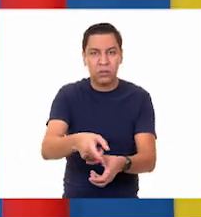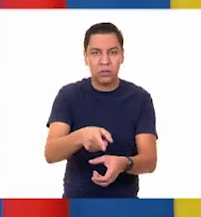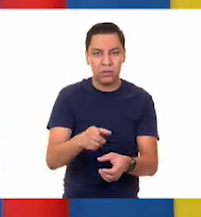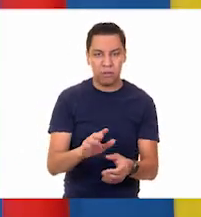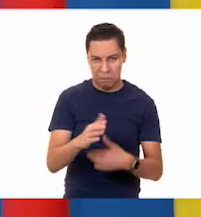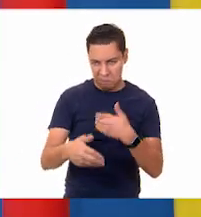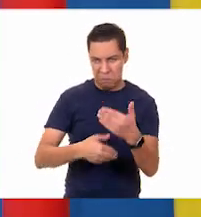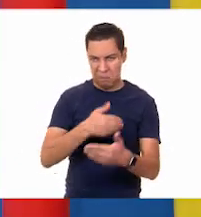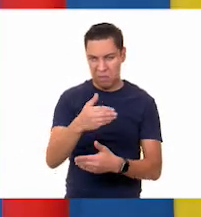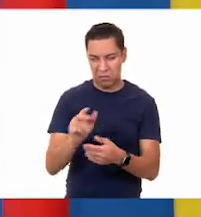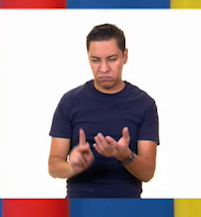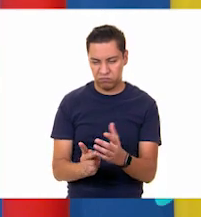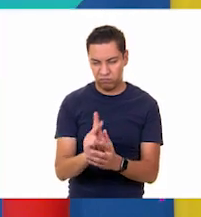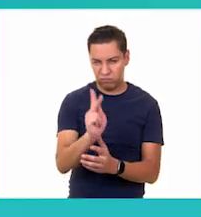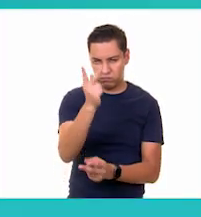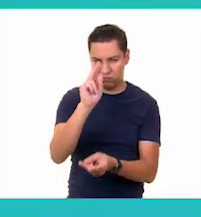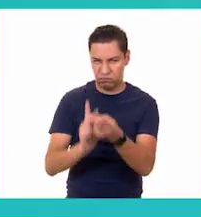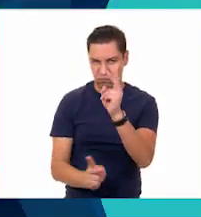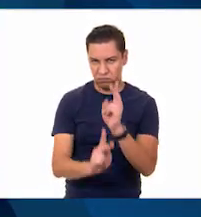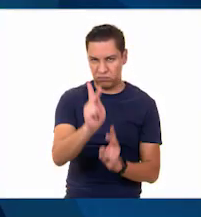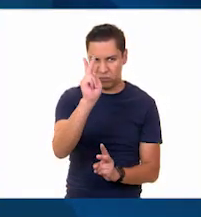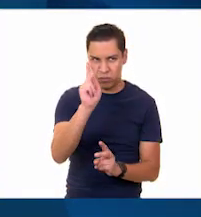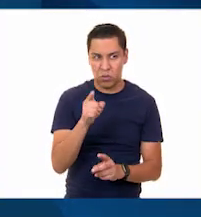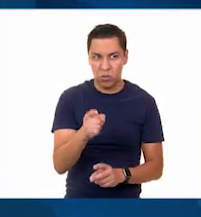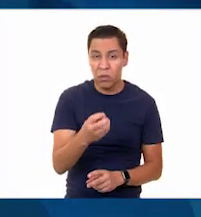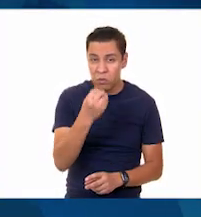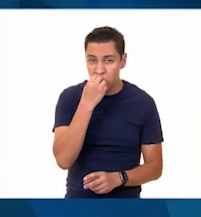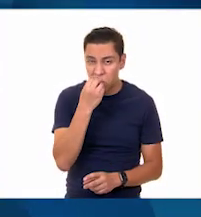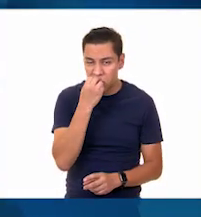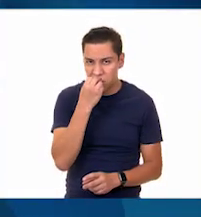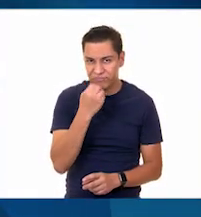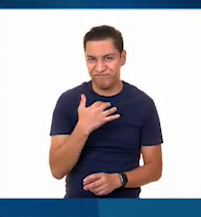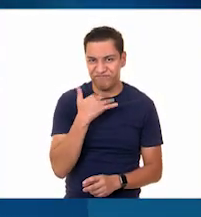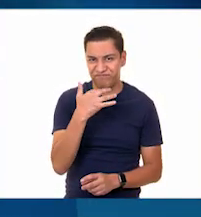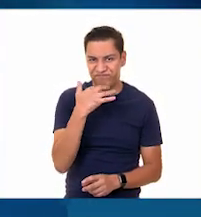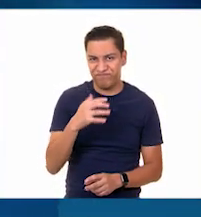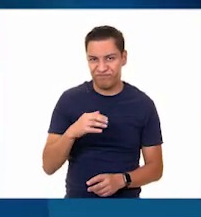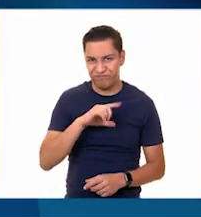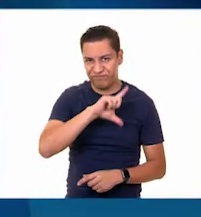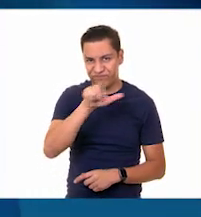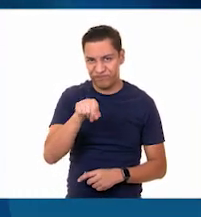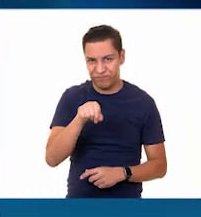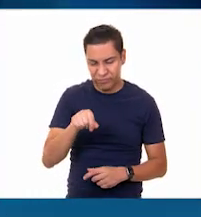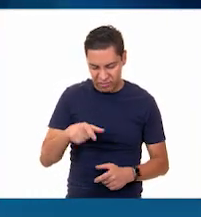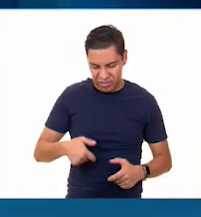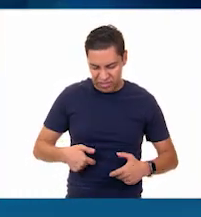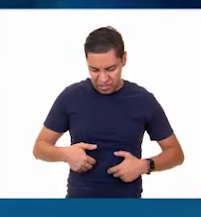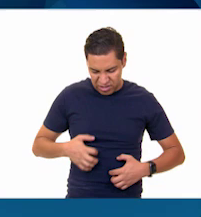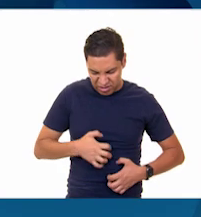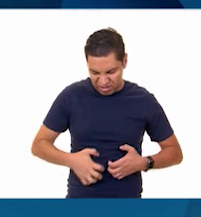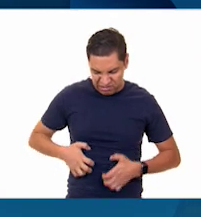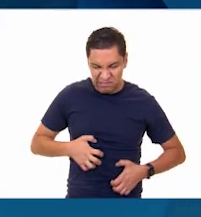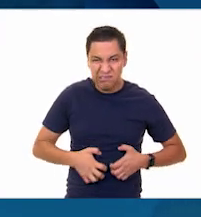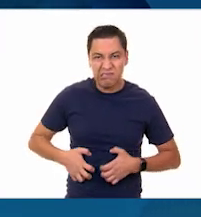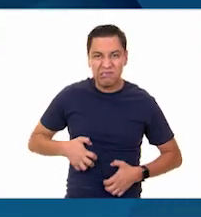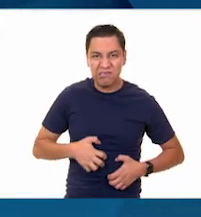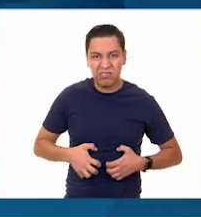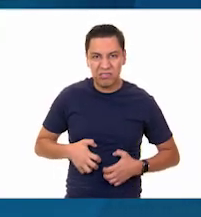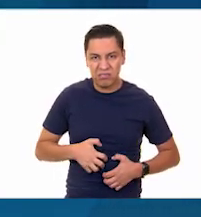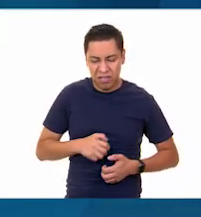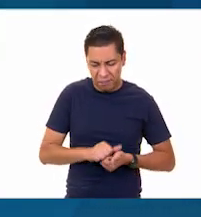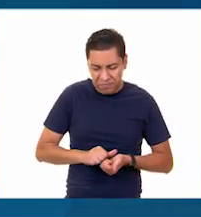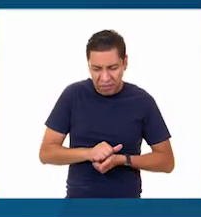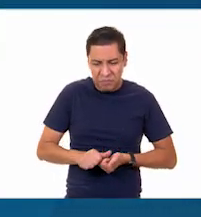el caso de la mariposa monarca. El hábitat de invernación de las mariposas monarcas se ha reducido drásticamente